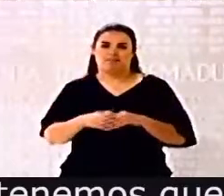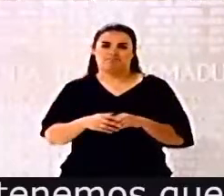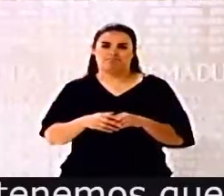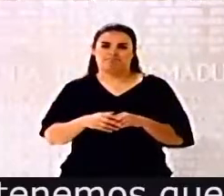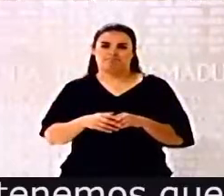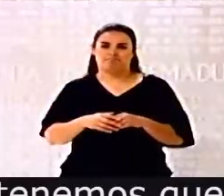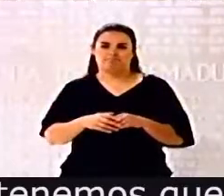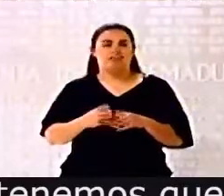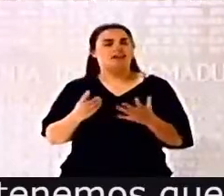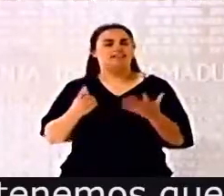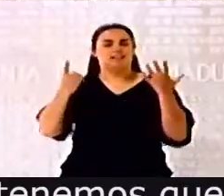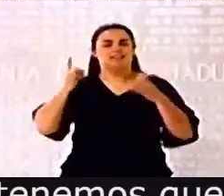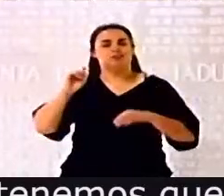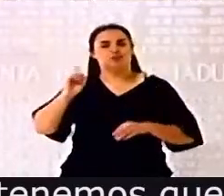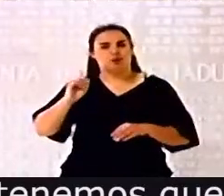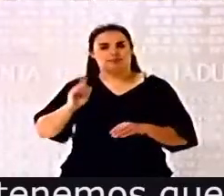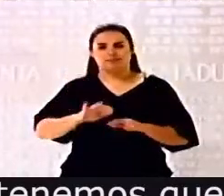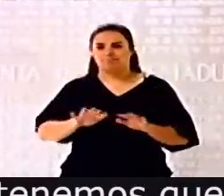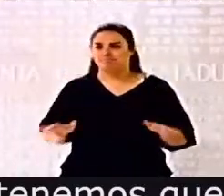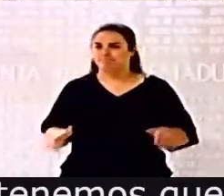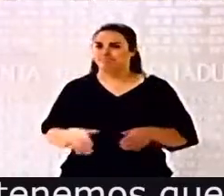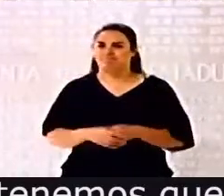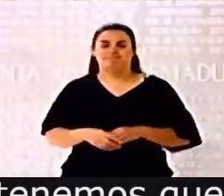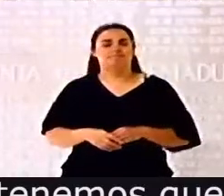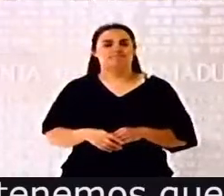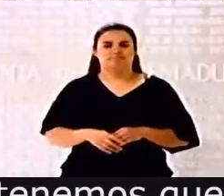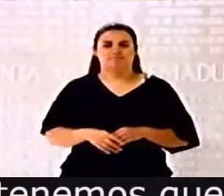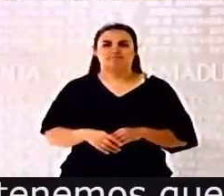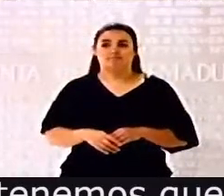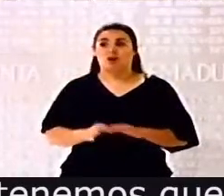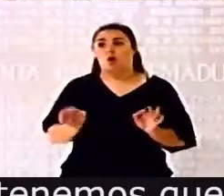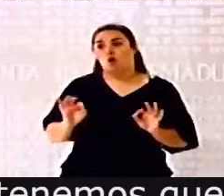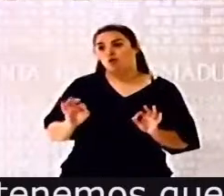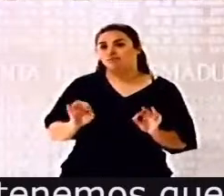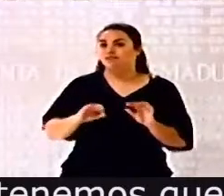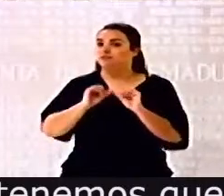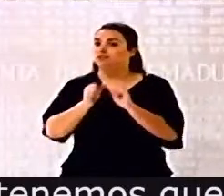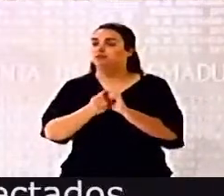Solo tenemos 6 afectados. O dicho de otro modo,